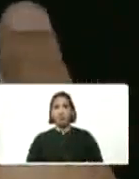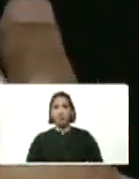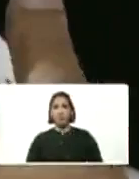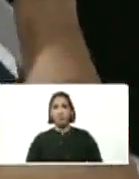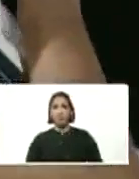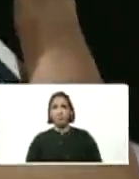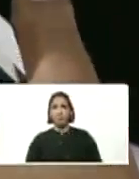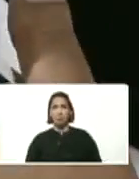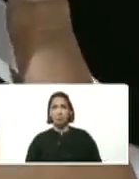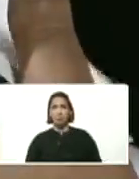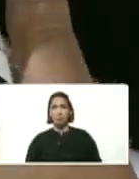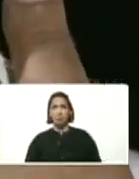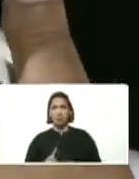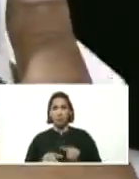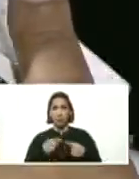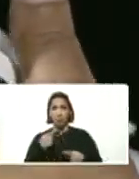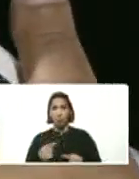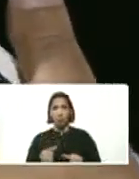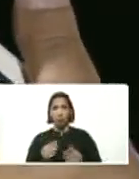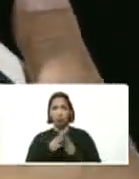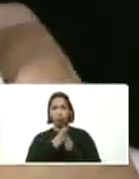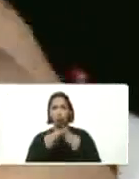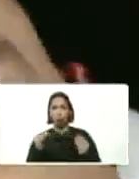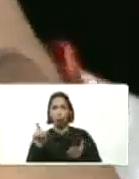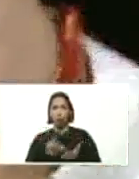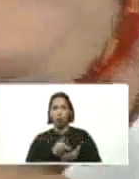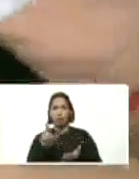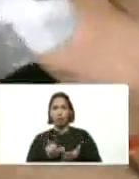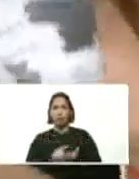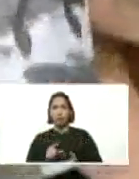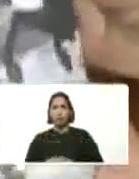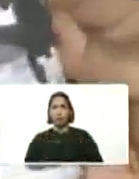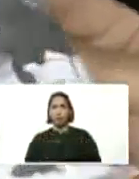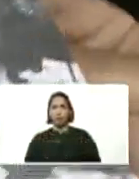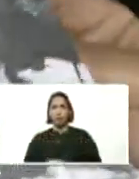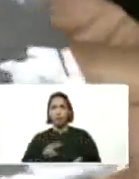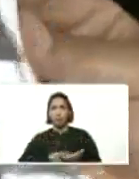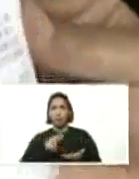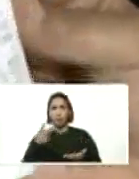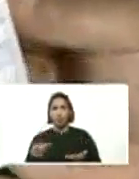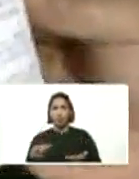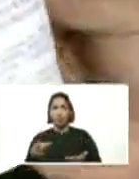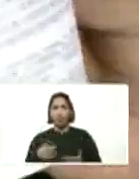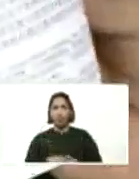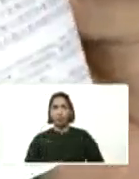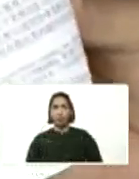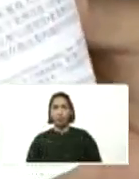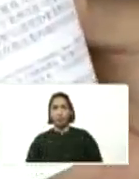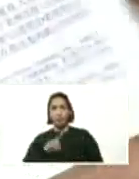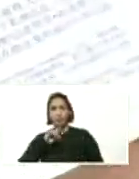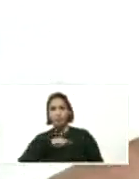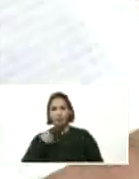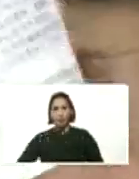Y luego viene todo el libro traducido al mandarín.